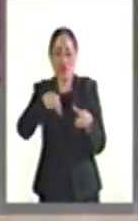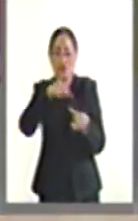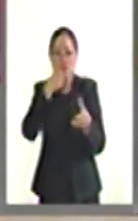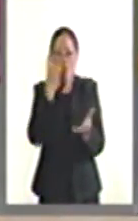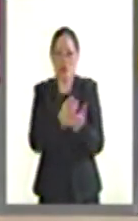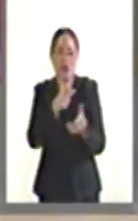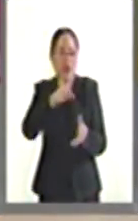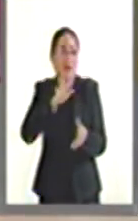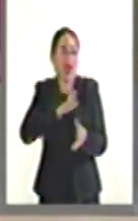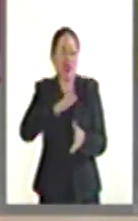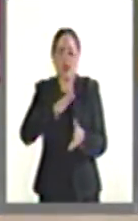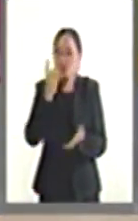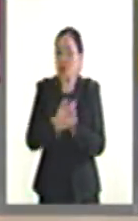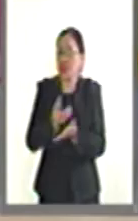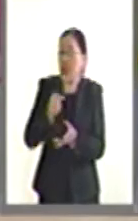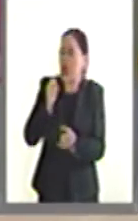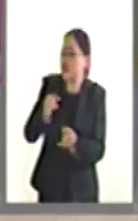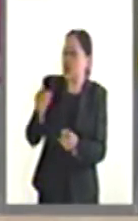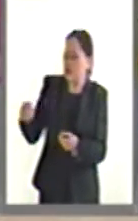simple oficialía de parte.